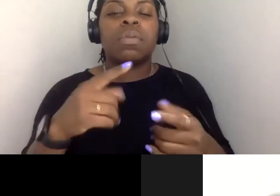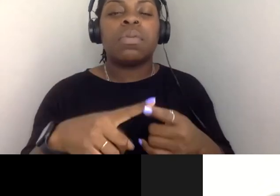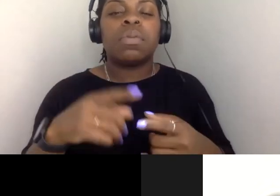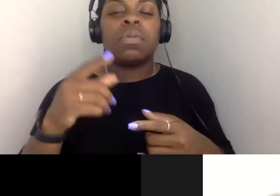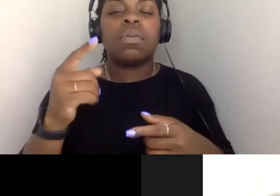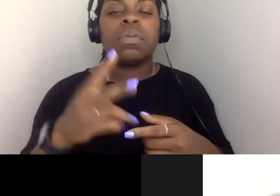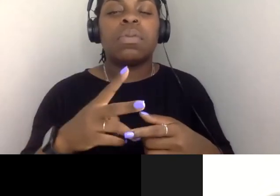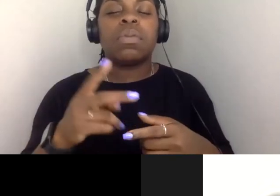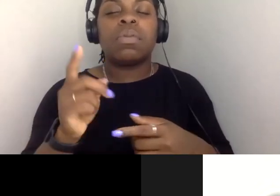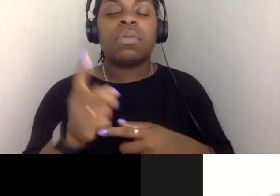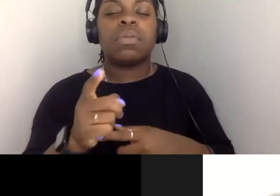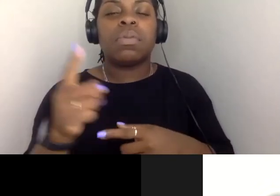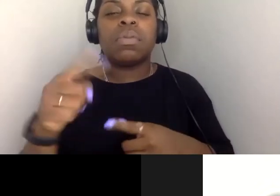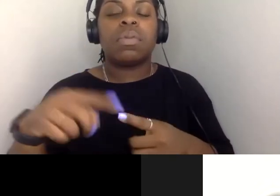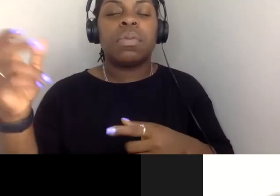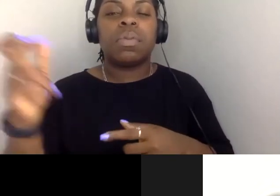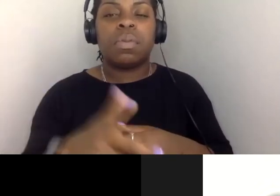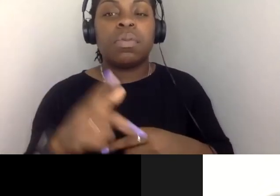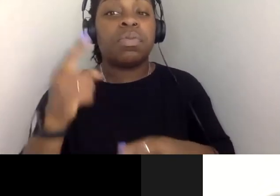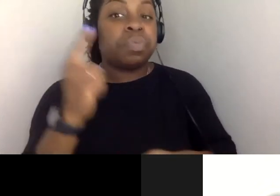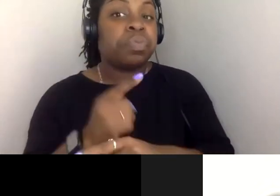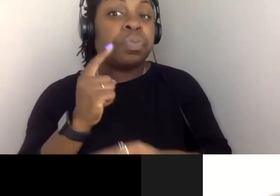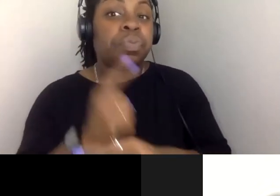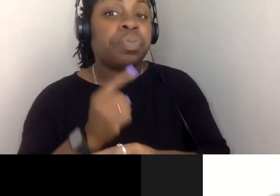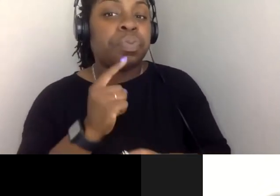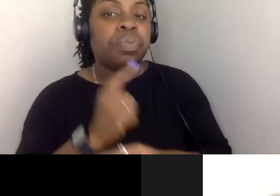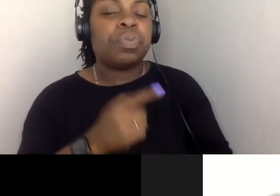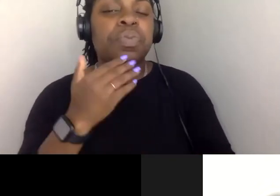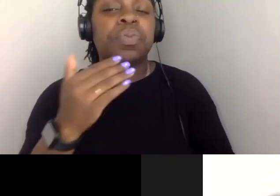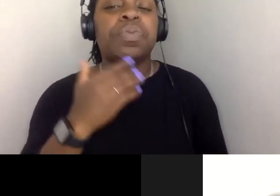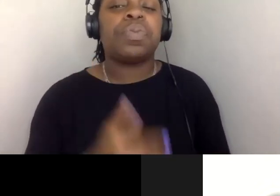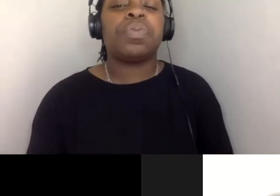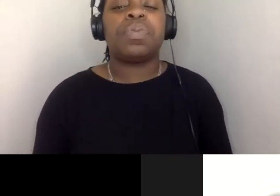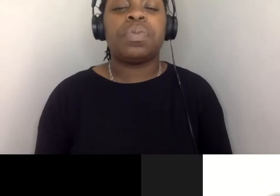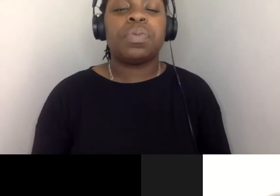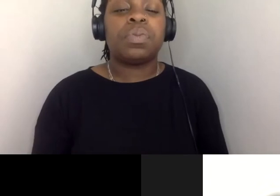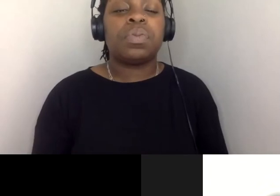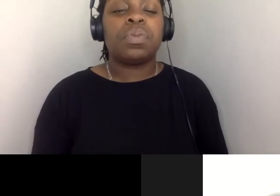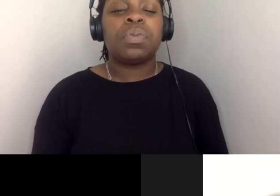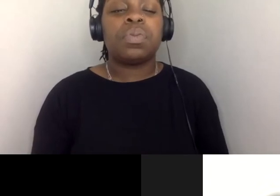6 minutos y la gente va a tener 1 minuto para regresar. Okay. Vamos.